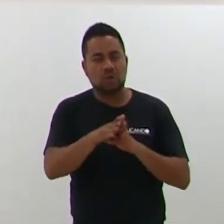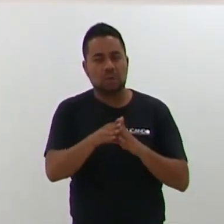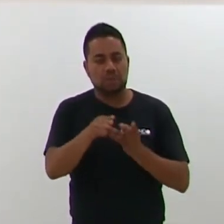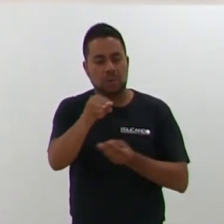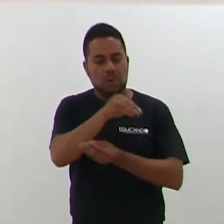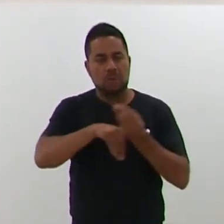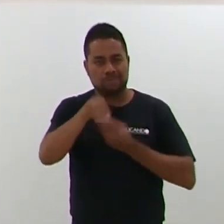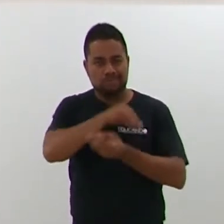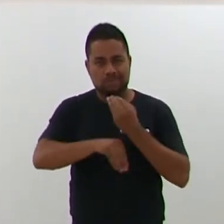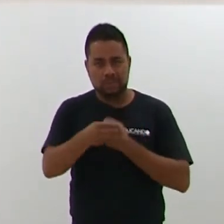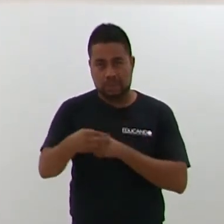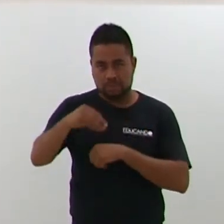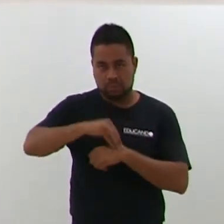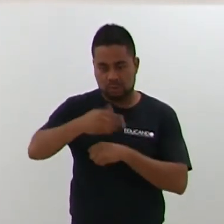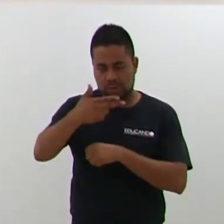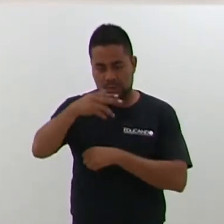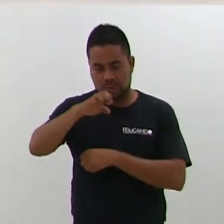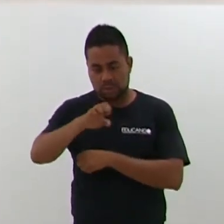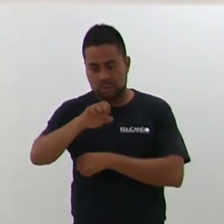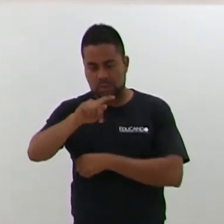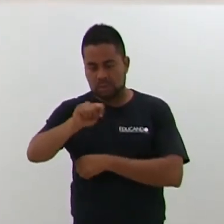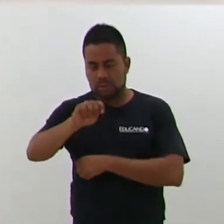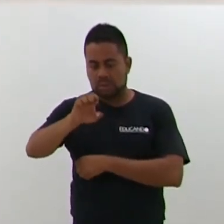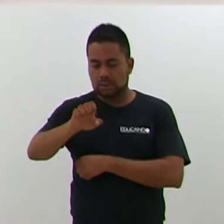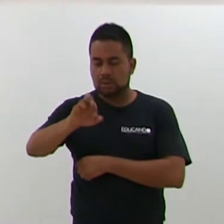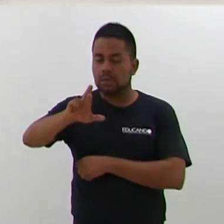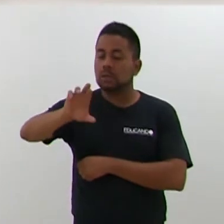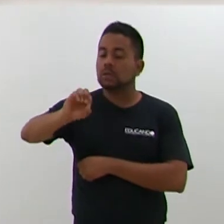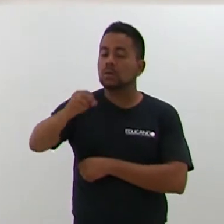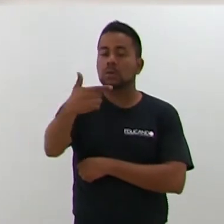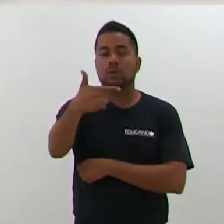le llamamos heterogéneas.